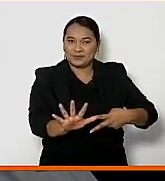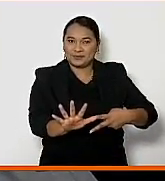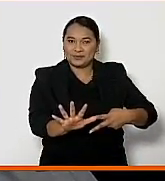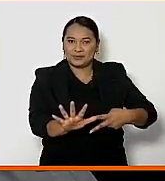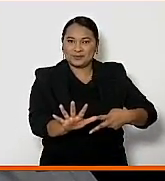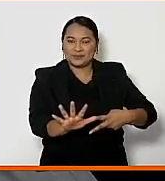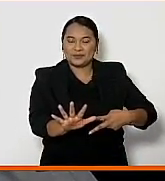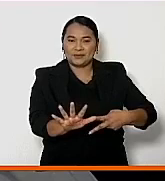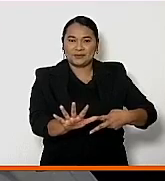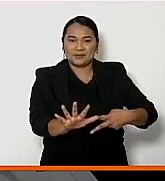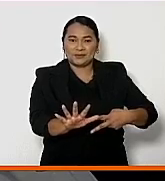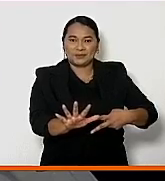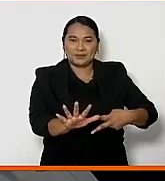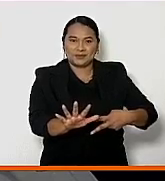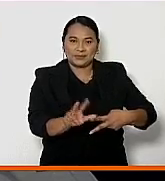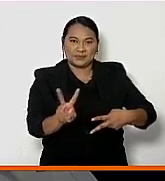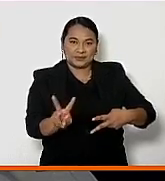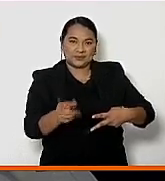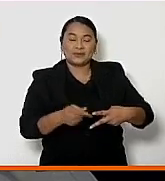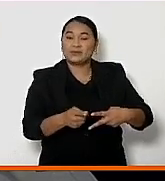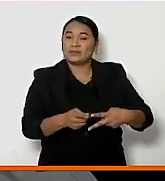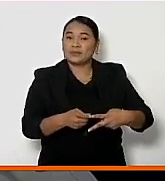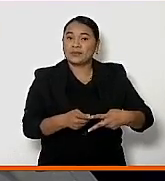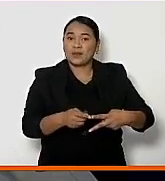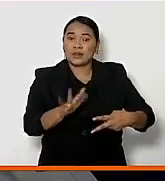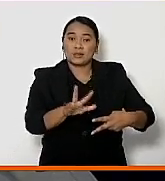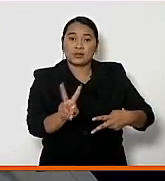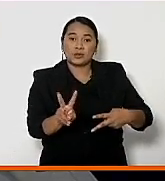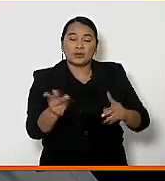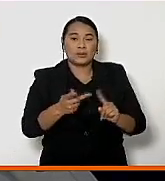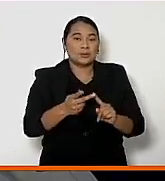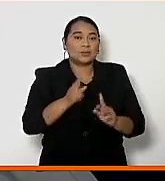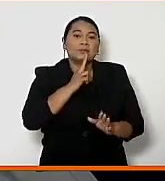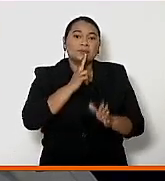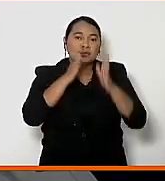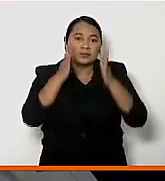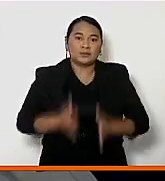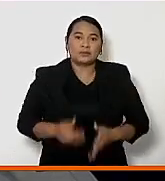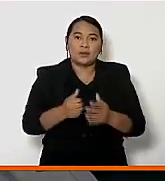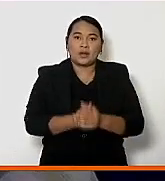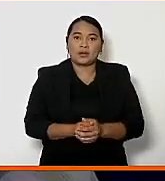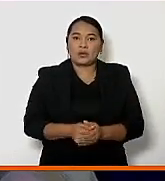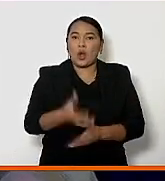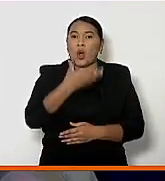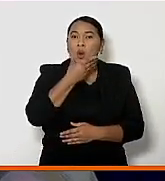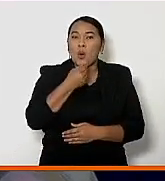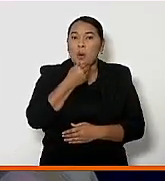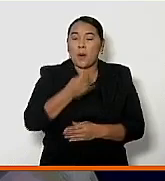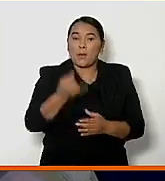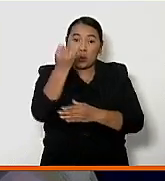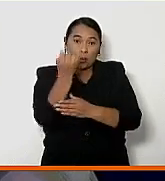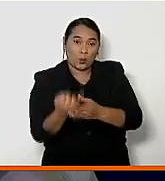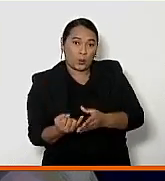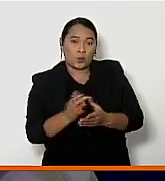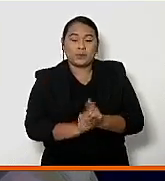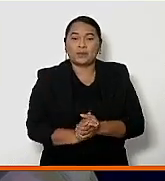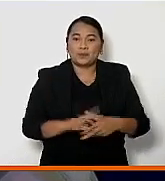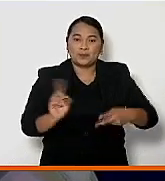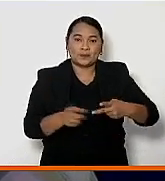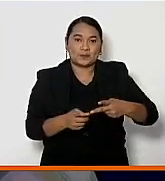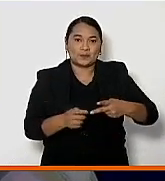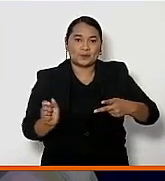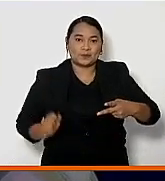dígito el dos primer número ganador 52 con su catrachada mamey segundo número ganador su primer dígito